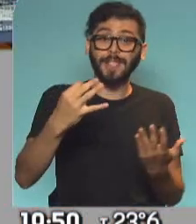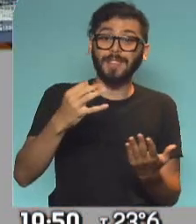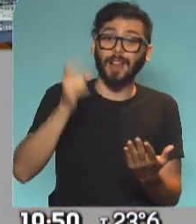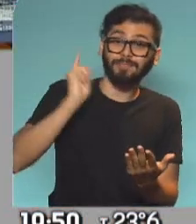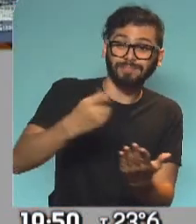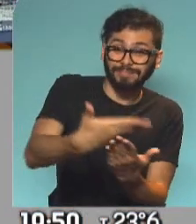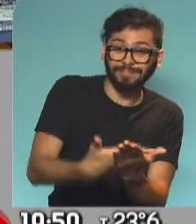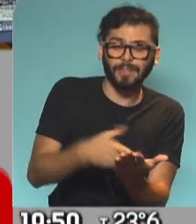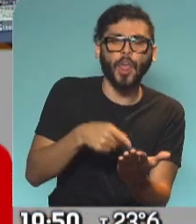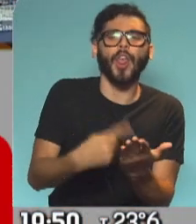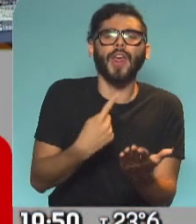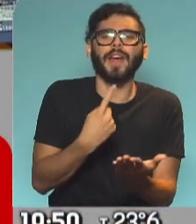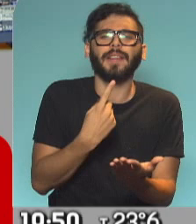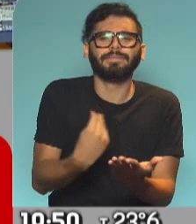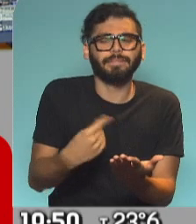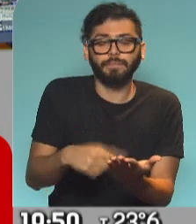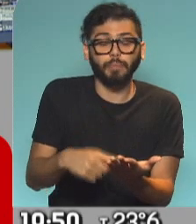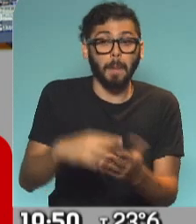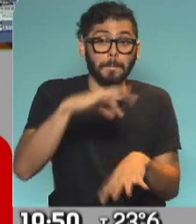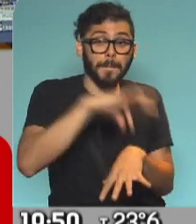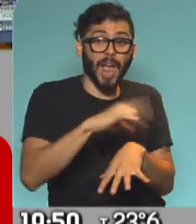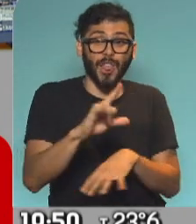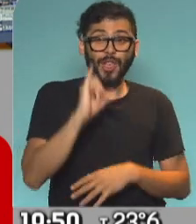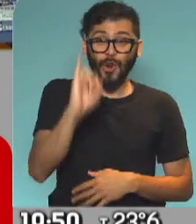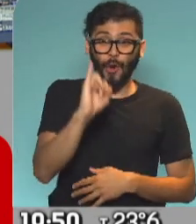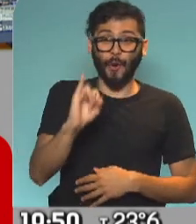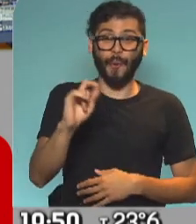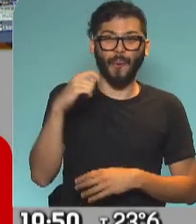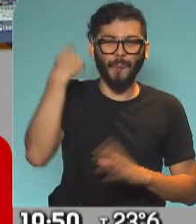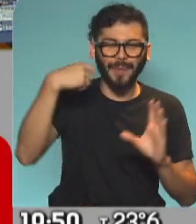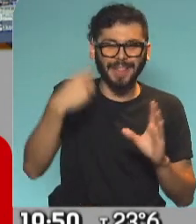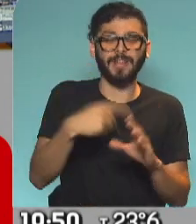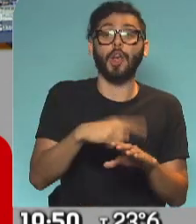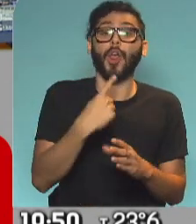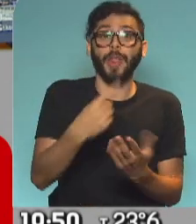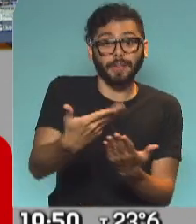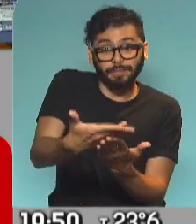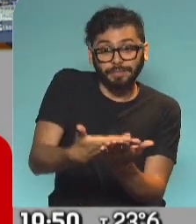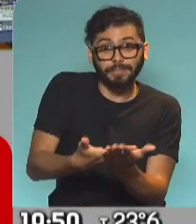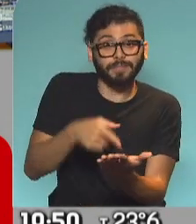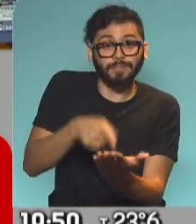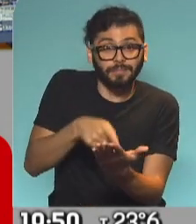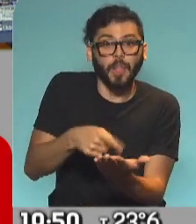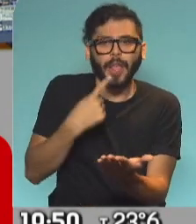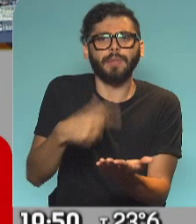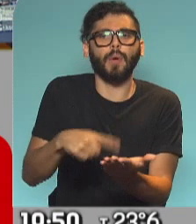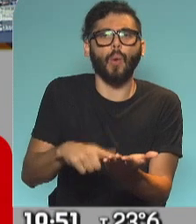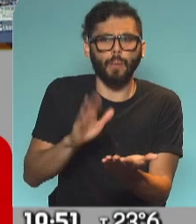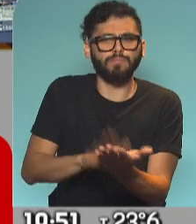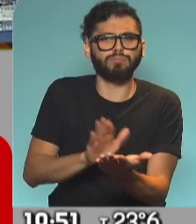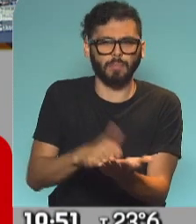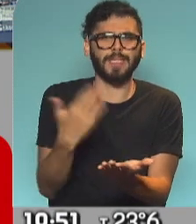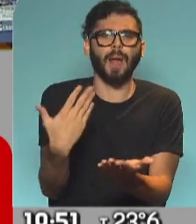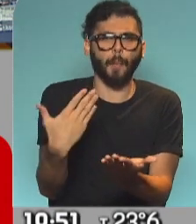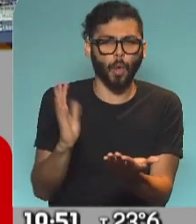toma como válido lo que dice el médico que veíamos recién. Eso que sostiene este documento que estamos viendo es el que